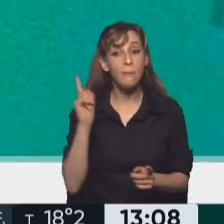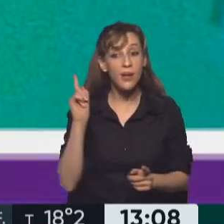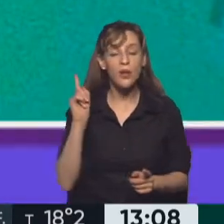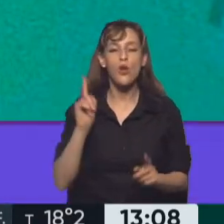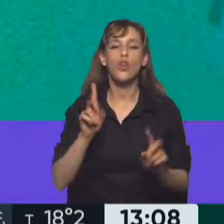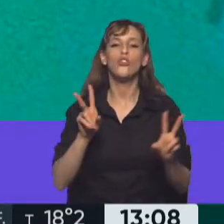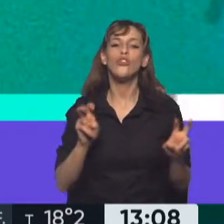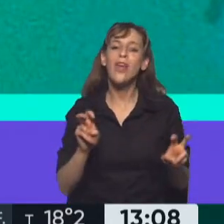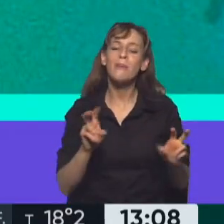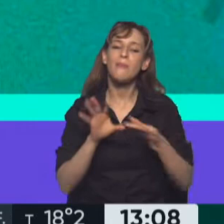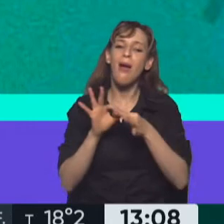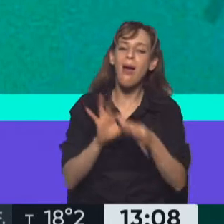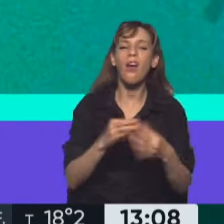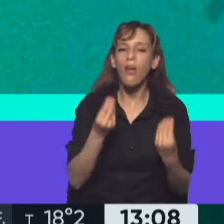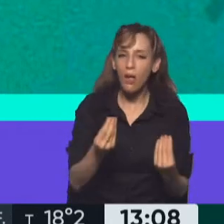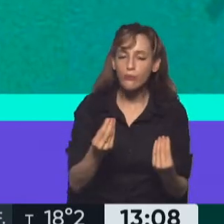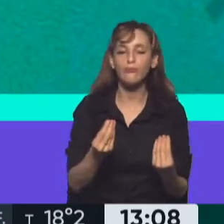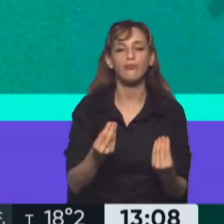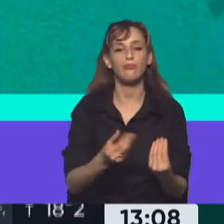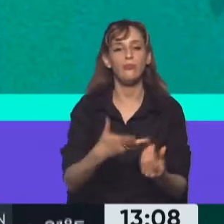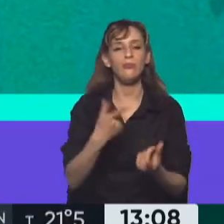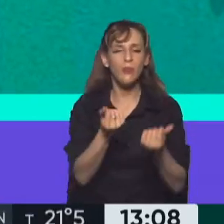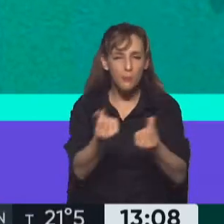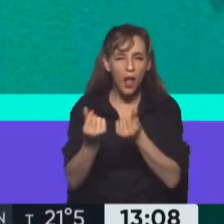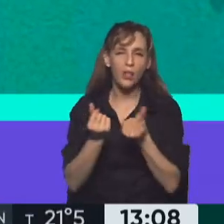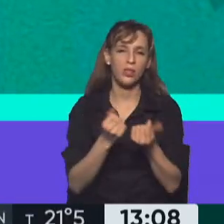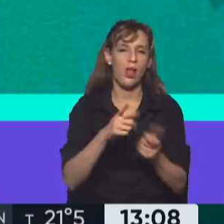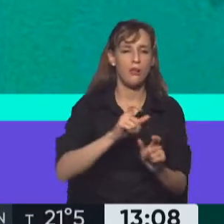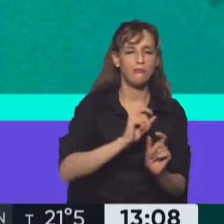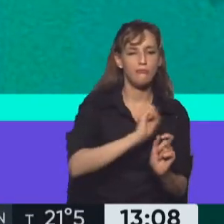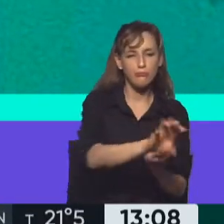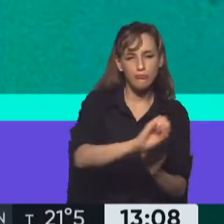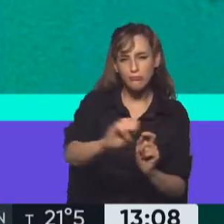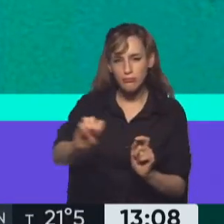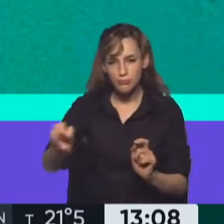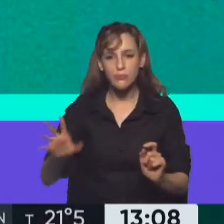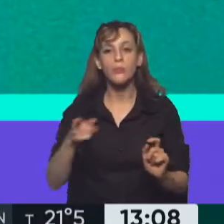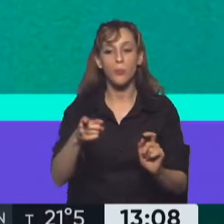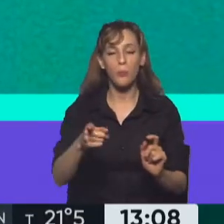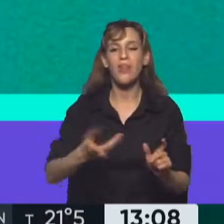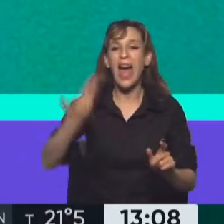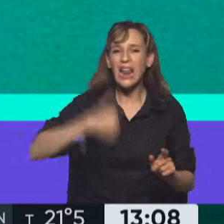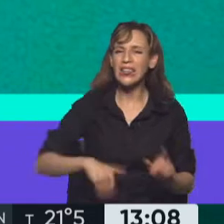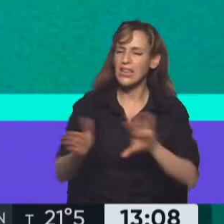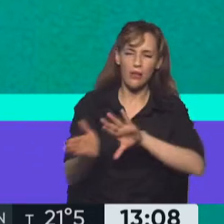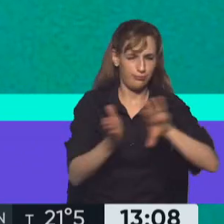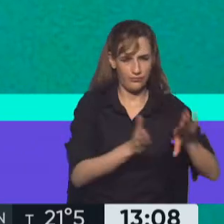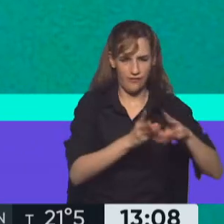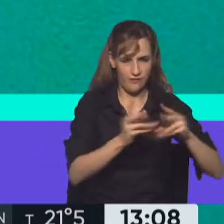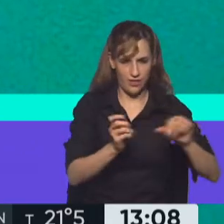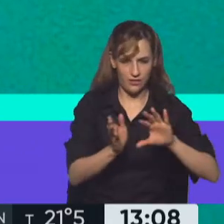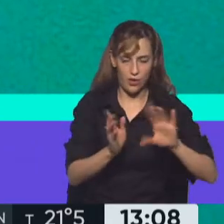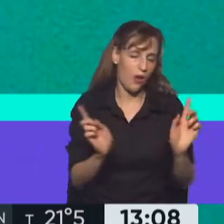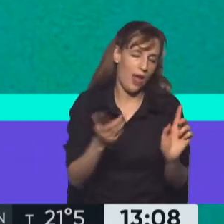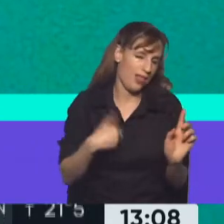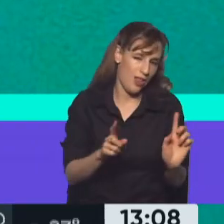la distribución del ingreso y la distribución de la riqueza. Vamos a salir un poquito de Argentina, vamos a terminar volviendo como siempre,